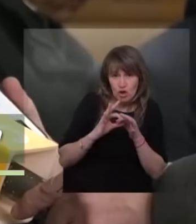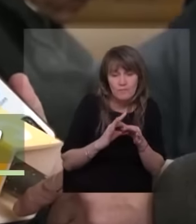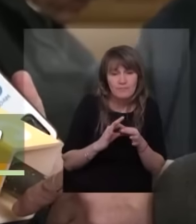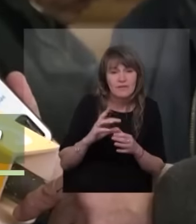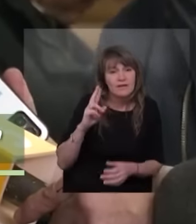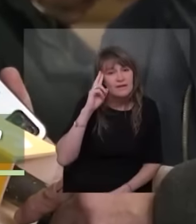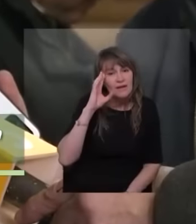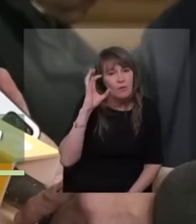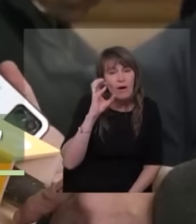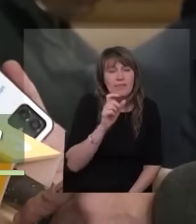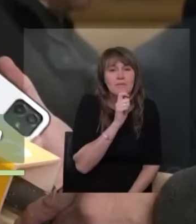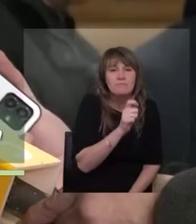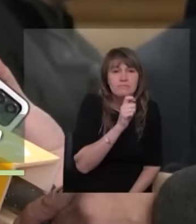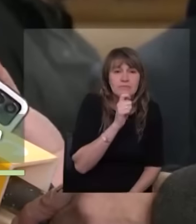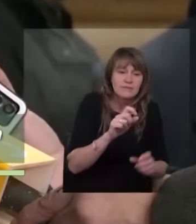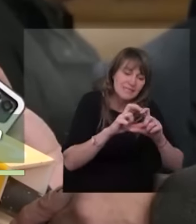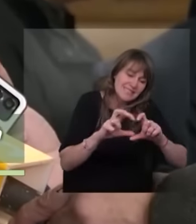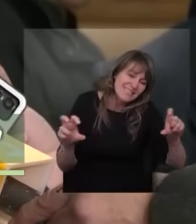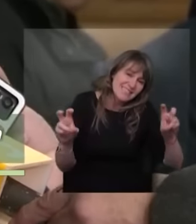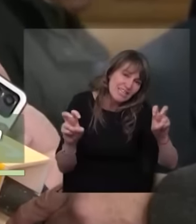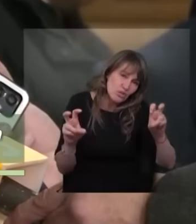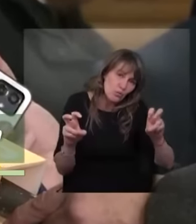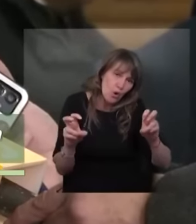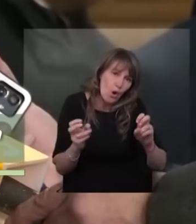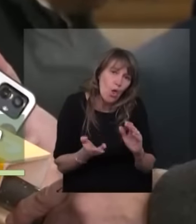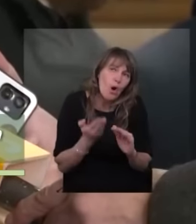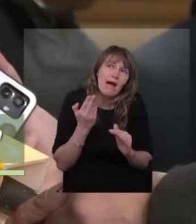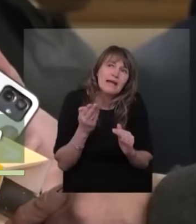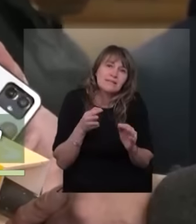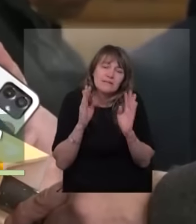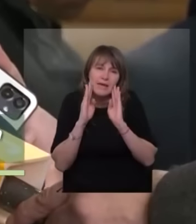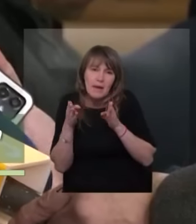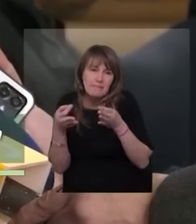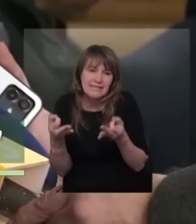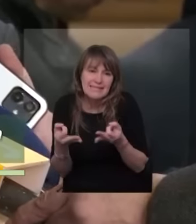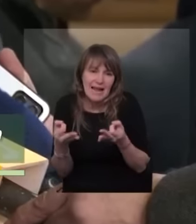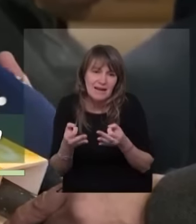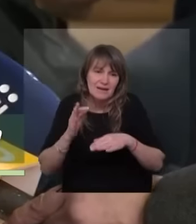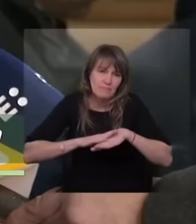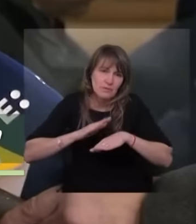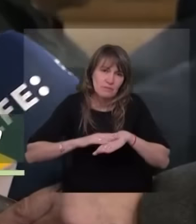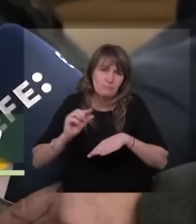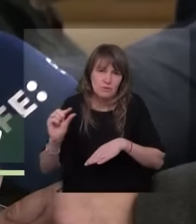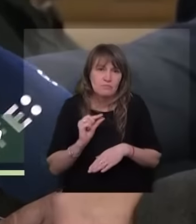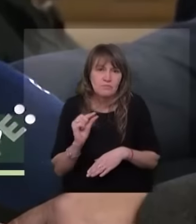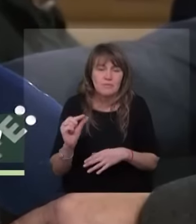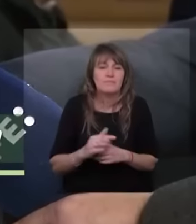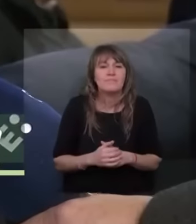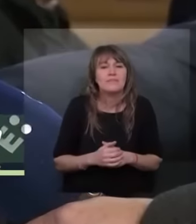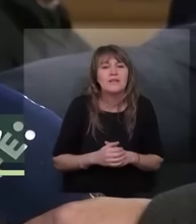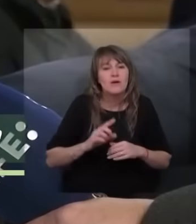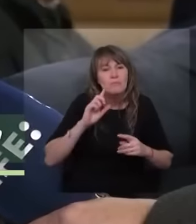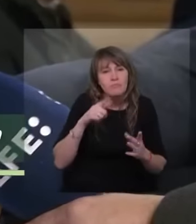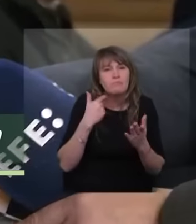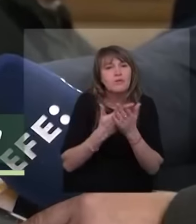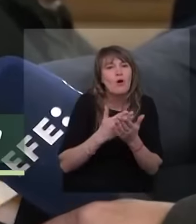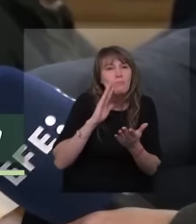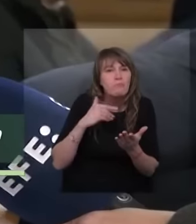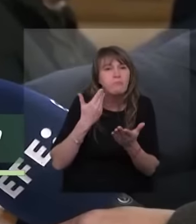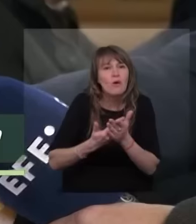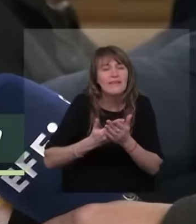que hacen los periodistas y titulan siempre tiene que ver con lo más estridente así que al menos la responsabilidad se es compartida la campaña Ojeda va a ser de propuestas o